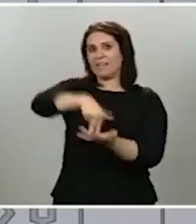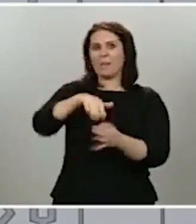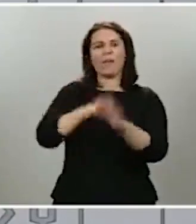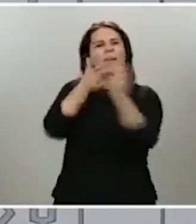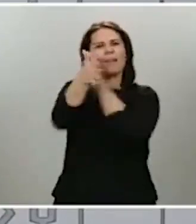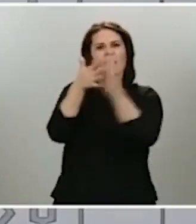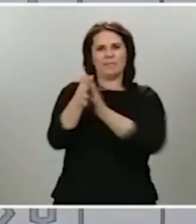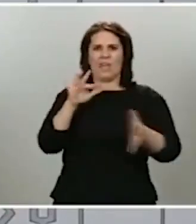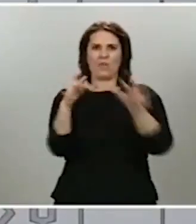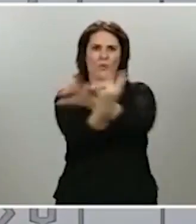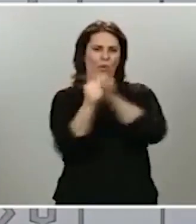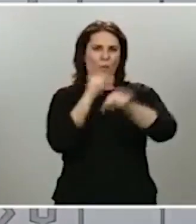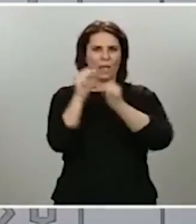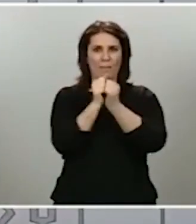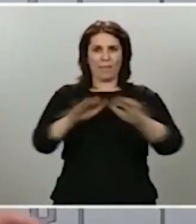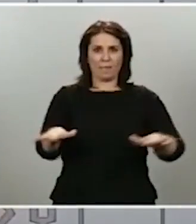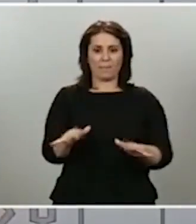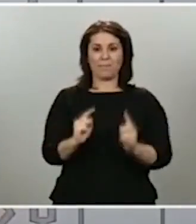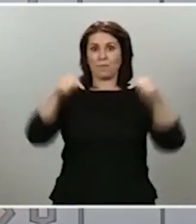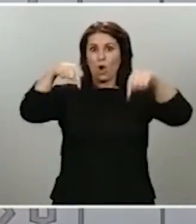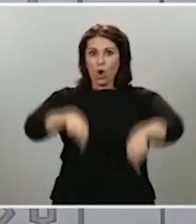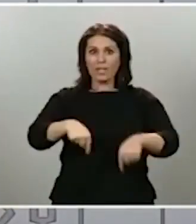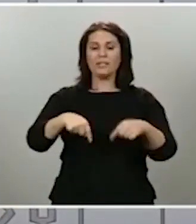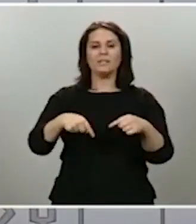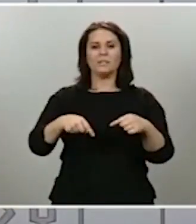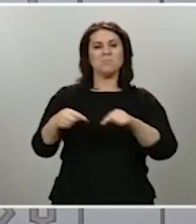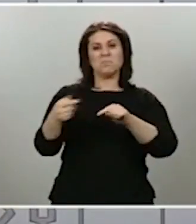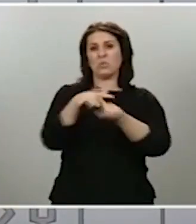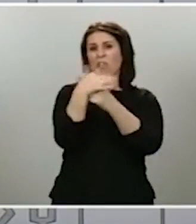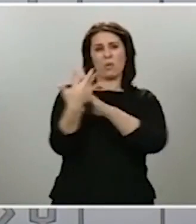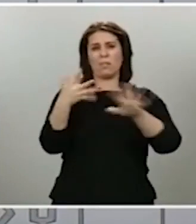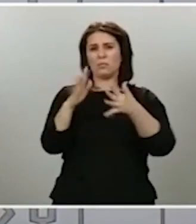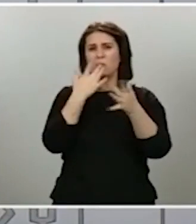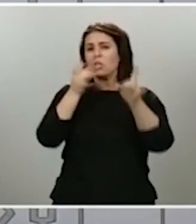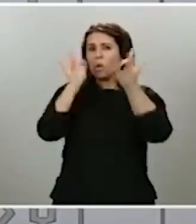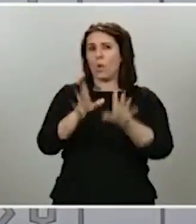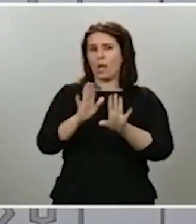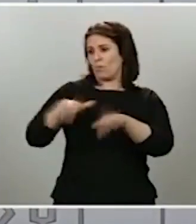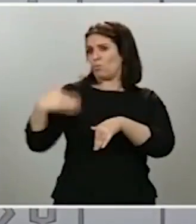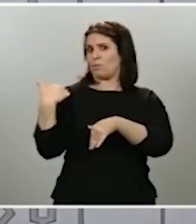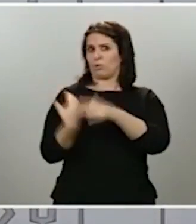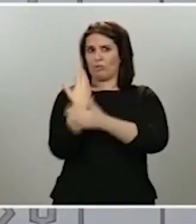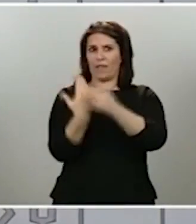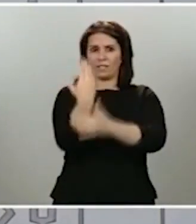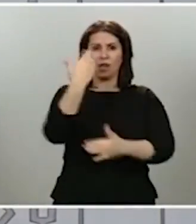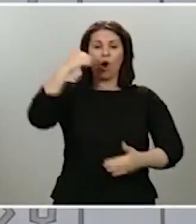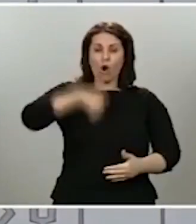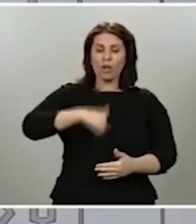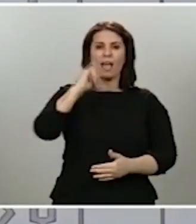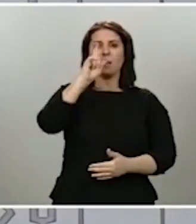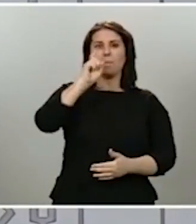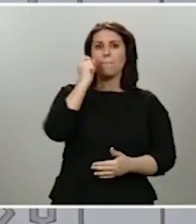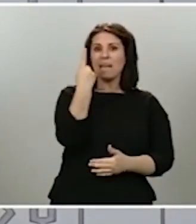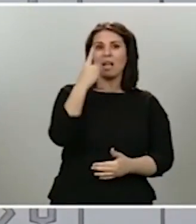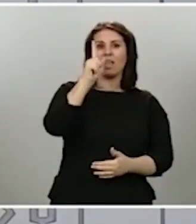A día de hoy las cosas siguen poco más o menos como hemos visto en los últimos días. Hoy ha habido una notificación de 1.147 nuevos